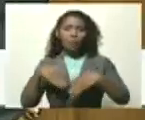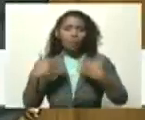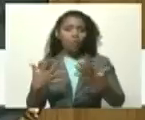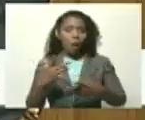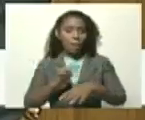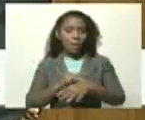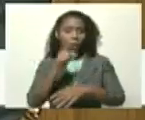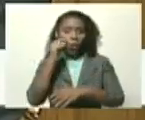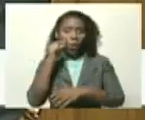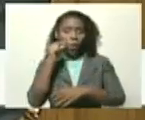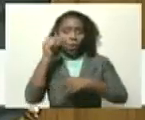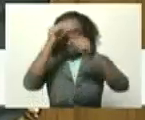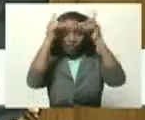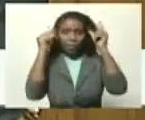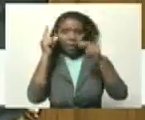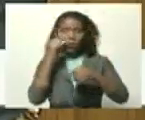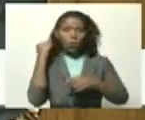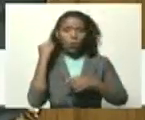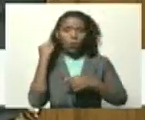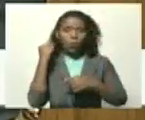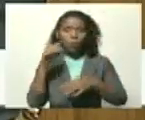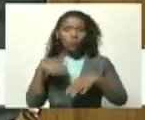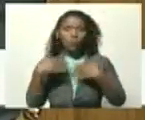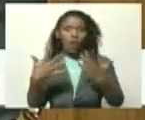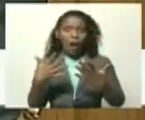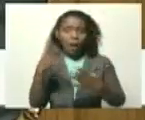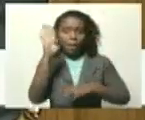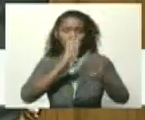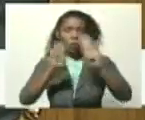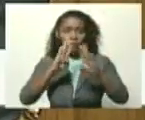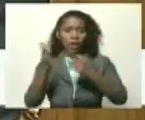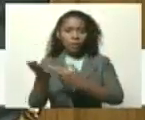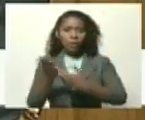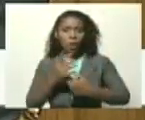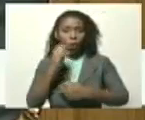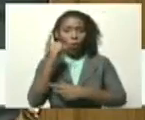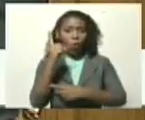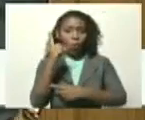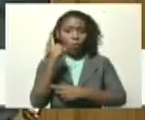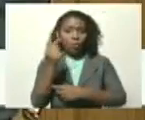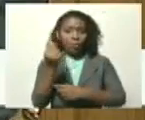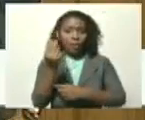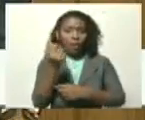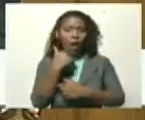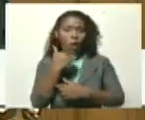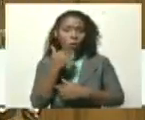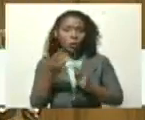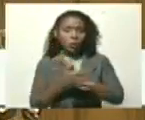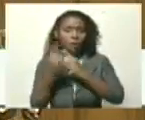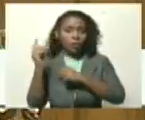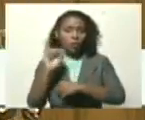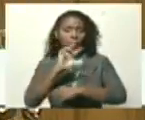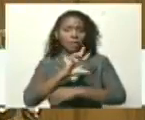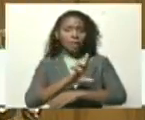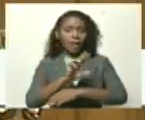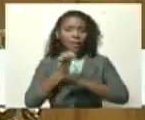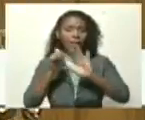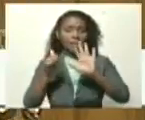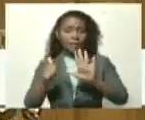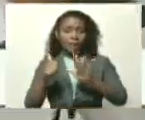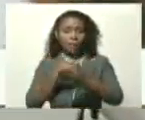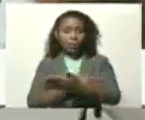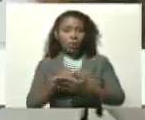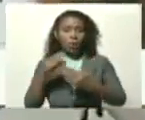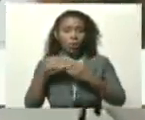cuál enfermera, cuál enfermero, cuál bioanalista recibió un centavo de estos 36 millones de dólares.